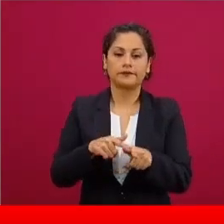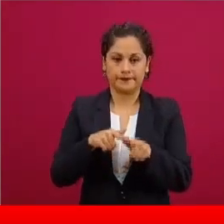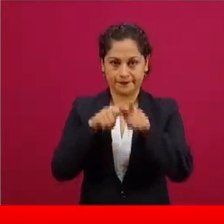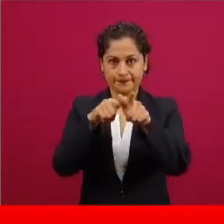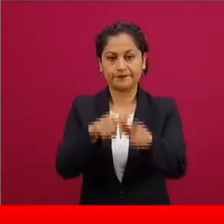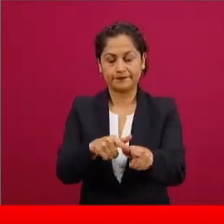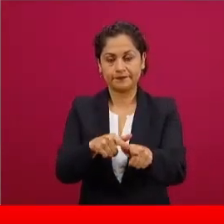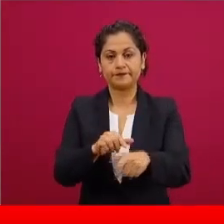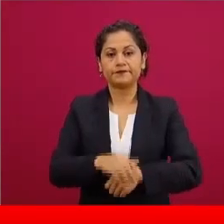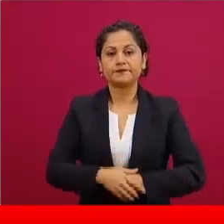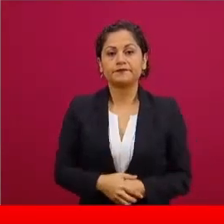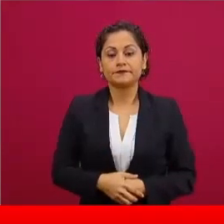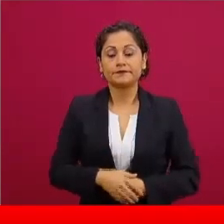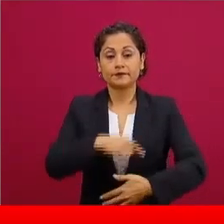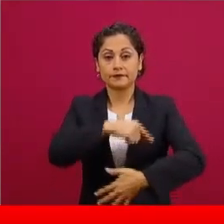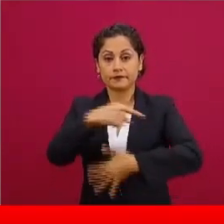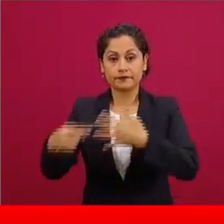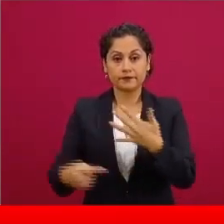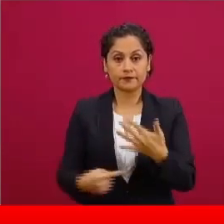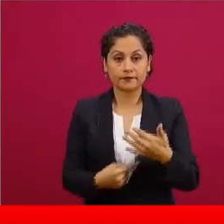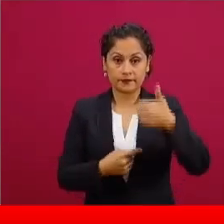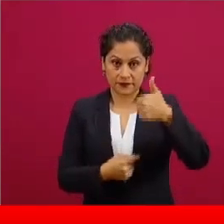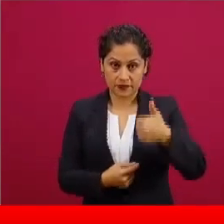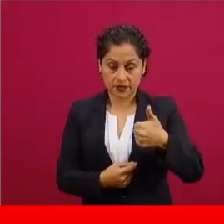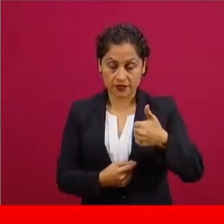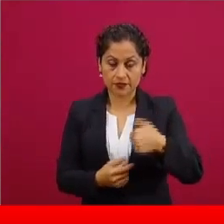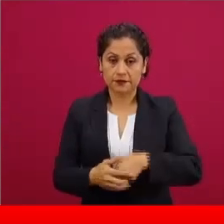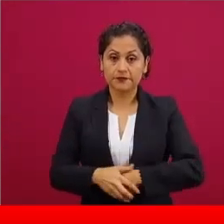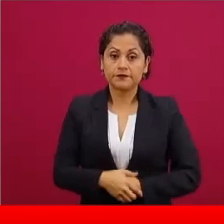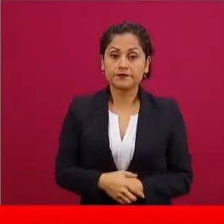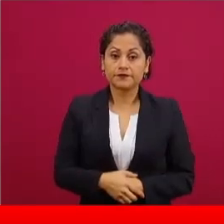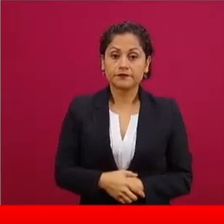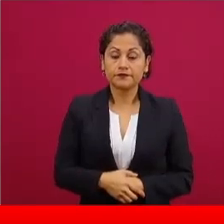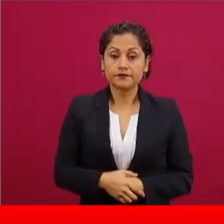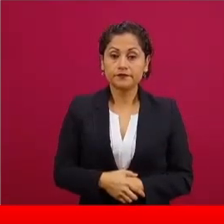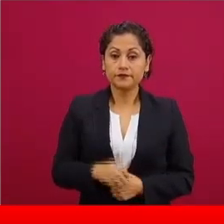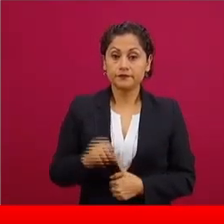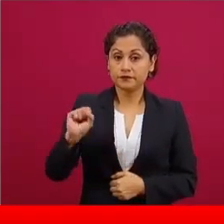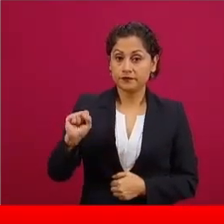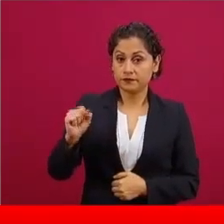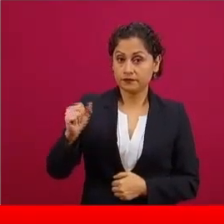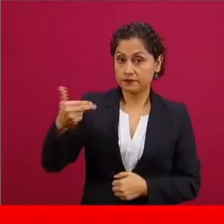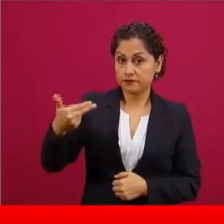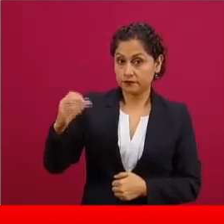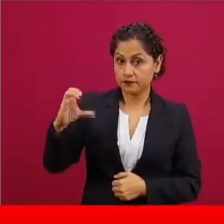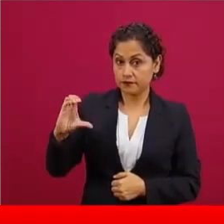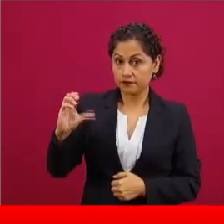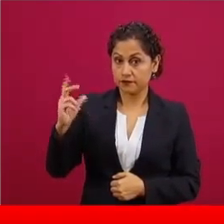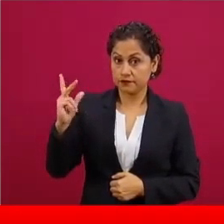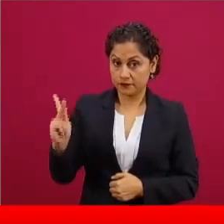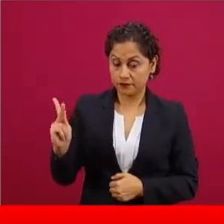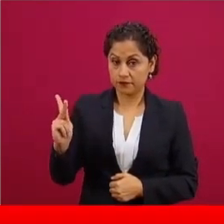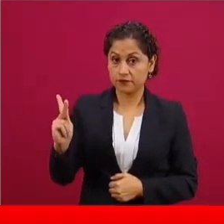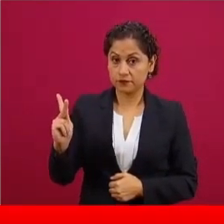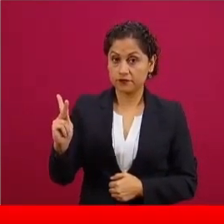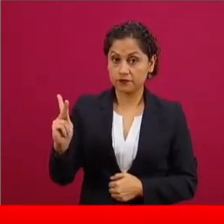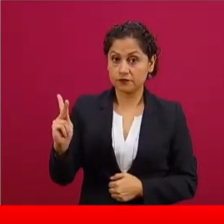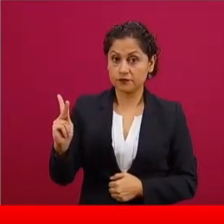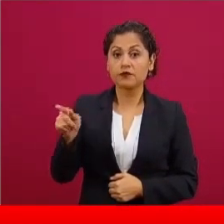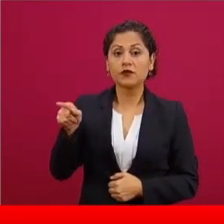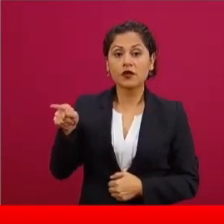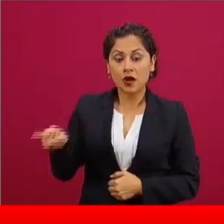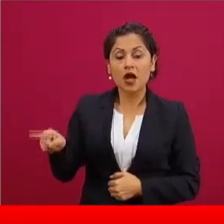6 la secretaria de hacienda dispondrá de los recursos